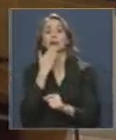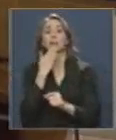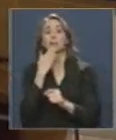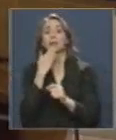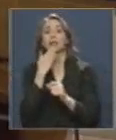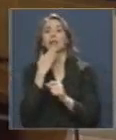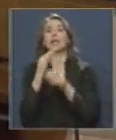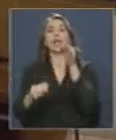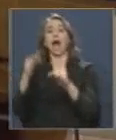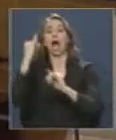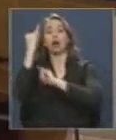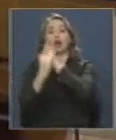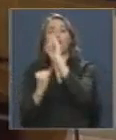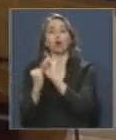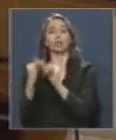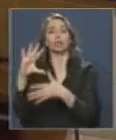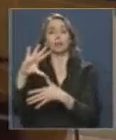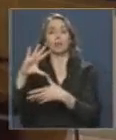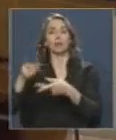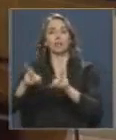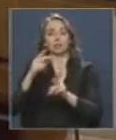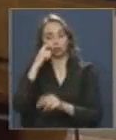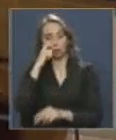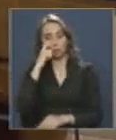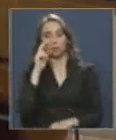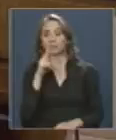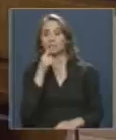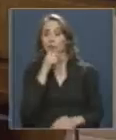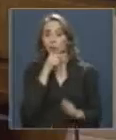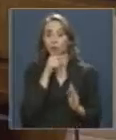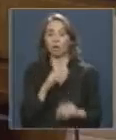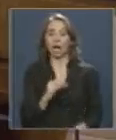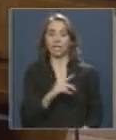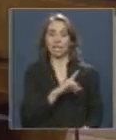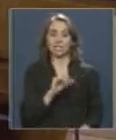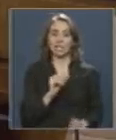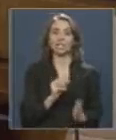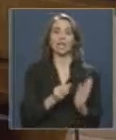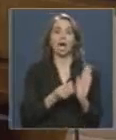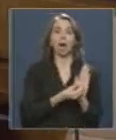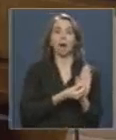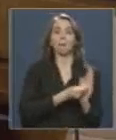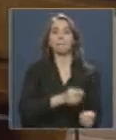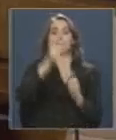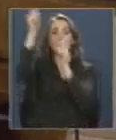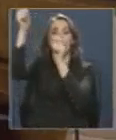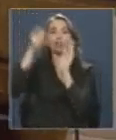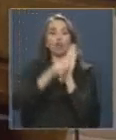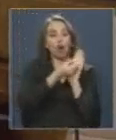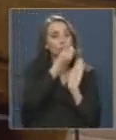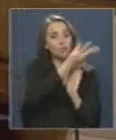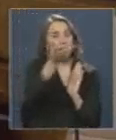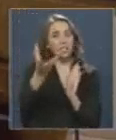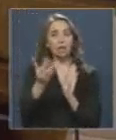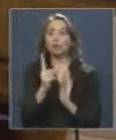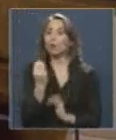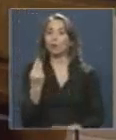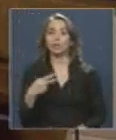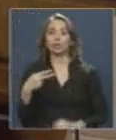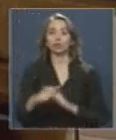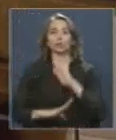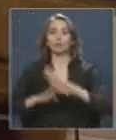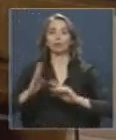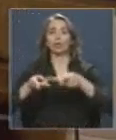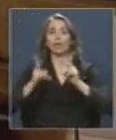Humanos. Sin duda, señora Presidenta, la declaración que envió la Cancillería no es una buena noticia para la protección de los